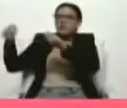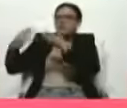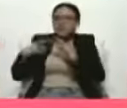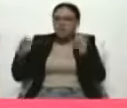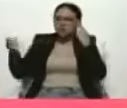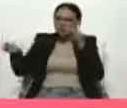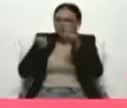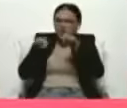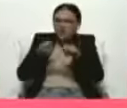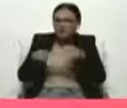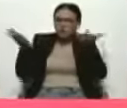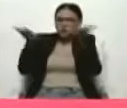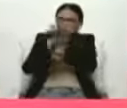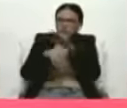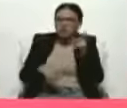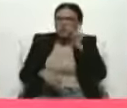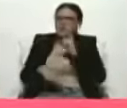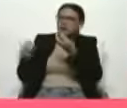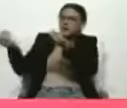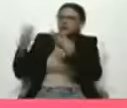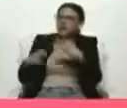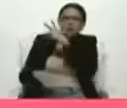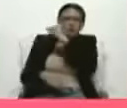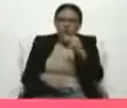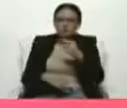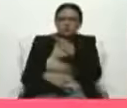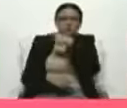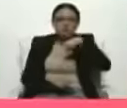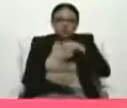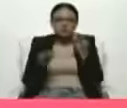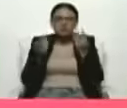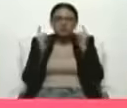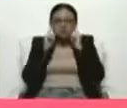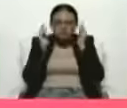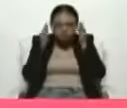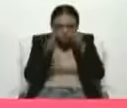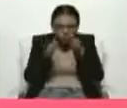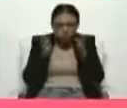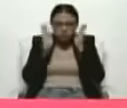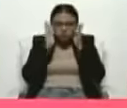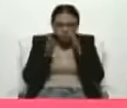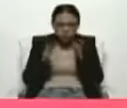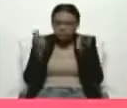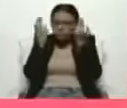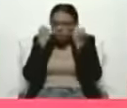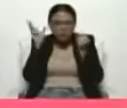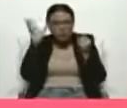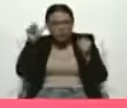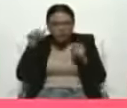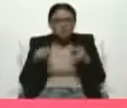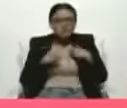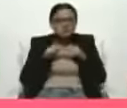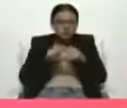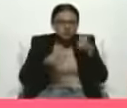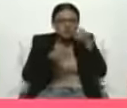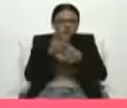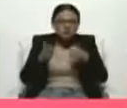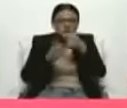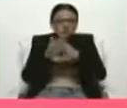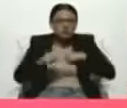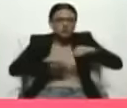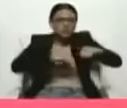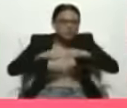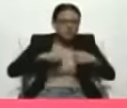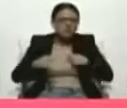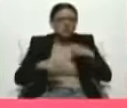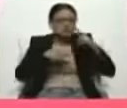una cosa, que no puede haber impunidad. Por ejemplo, si yo veo que en mi calle, o